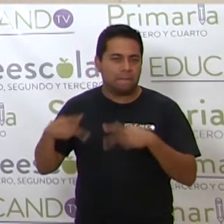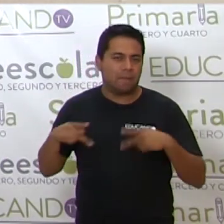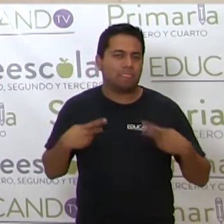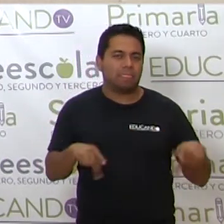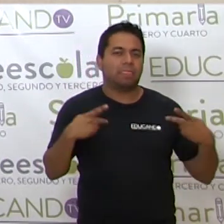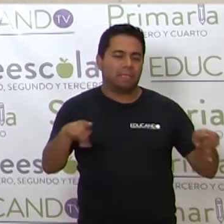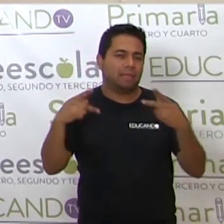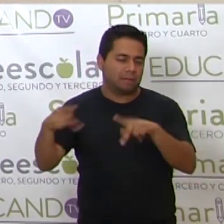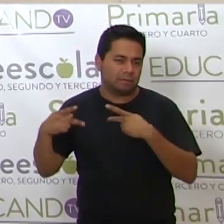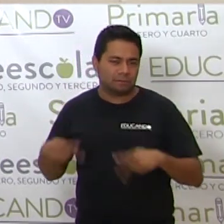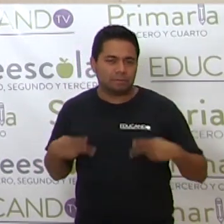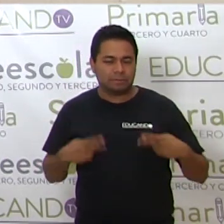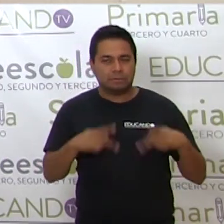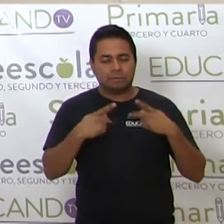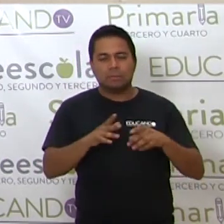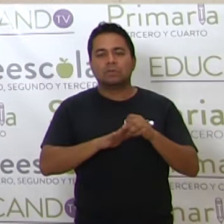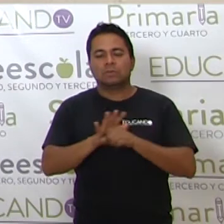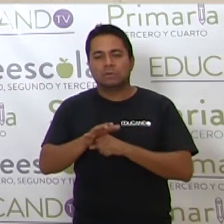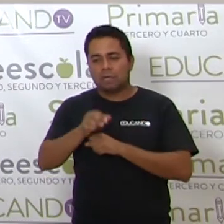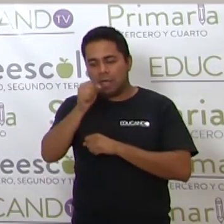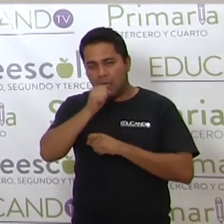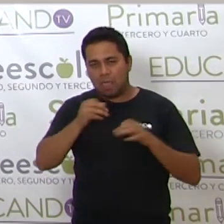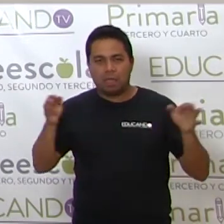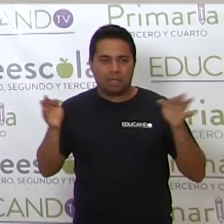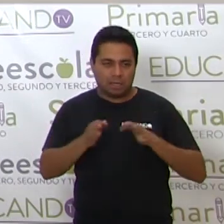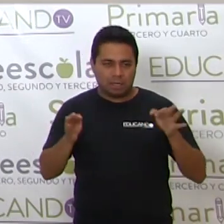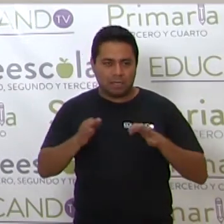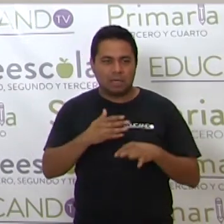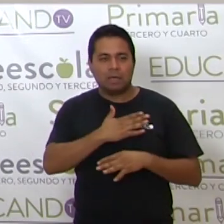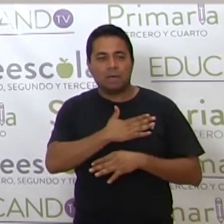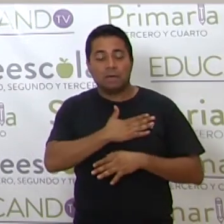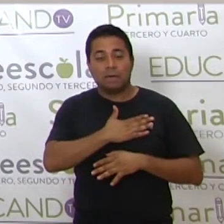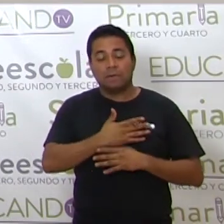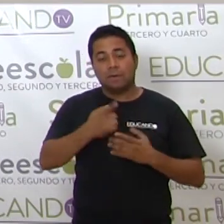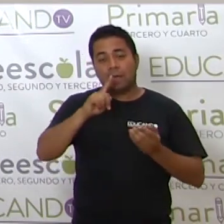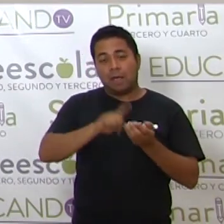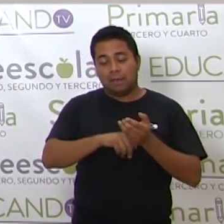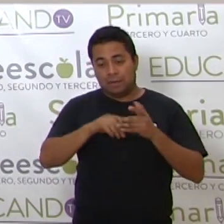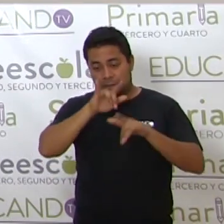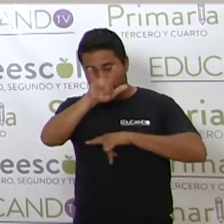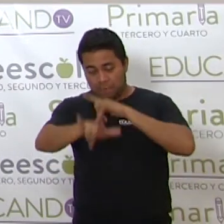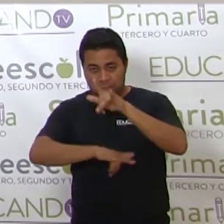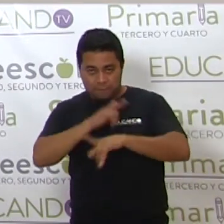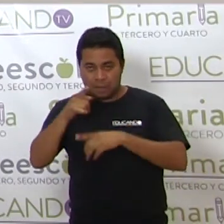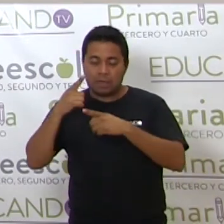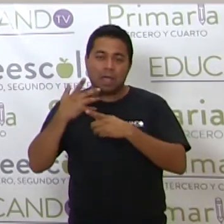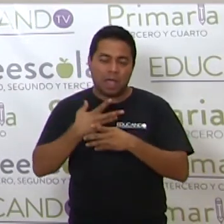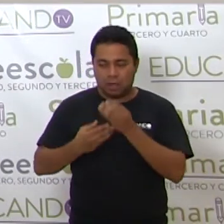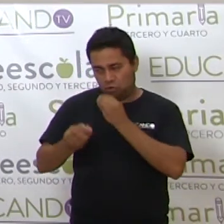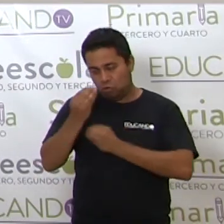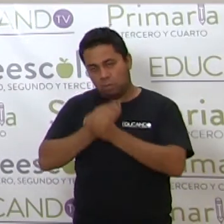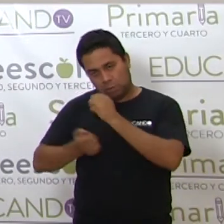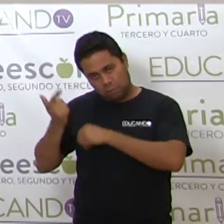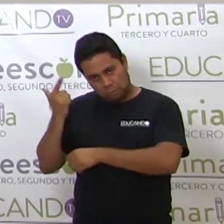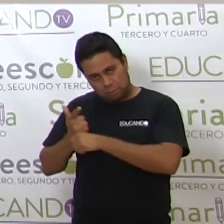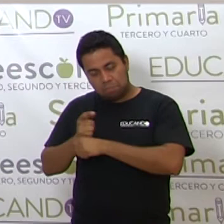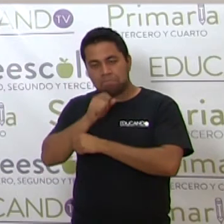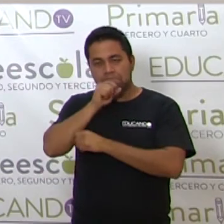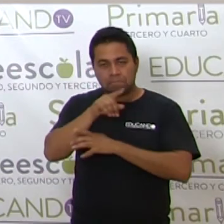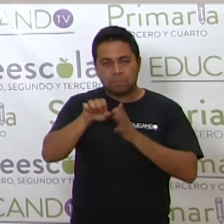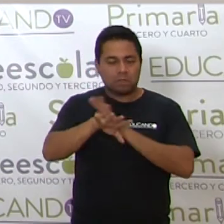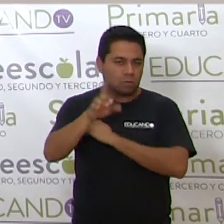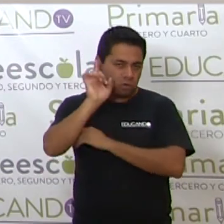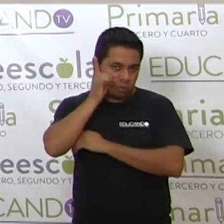vendiendo unos ricos helados ya ven que en las ferias les digo bueno en las de diversión vamos a encontrar comida también por ejemplo la de